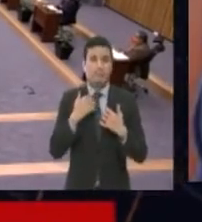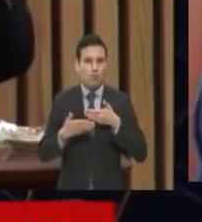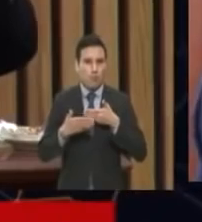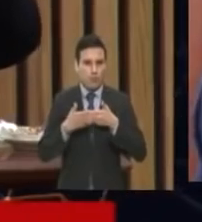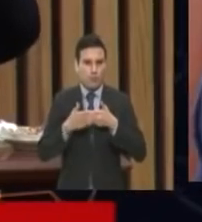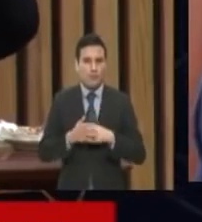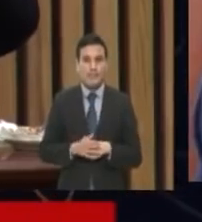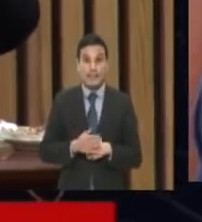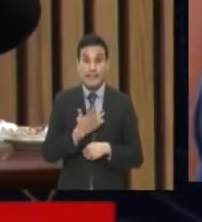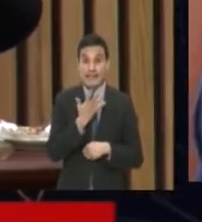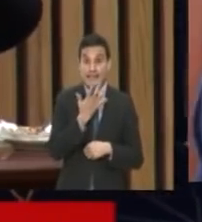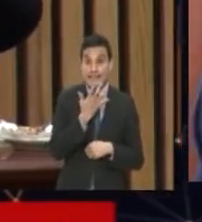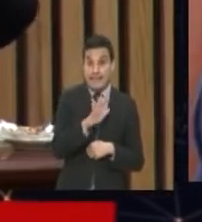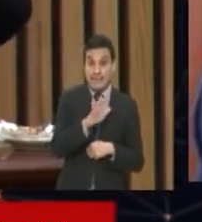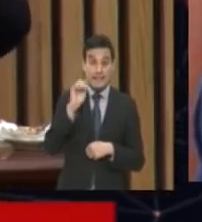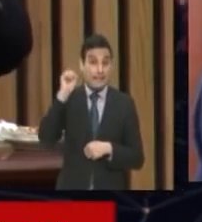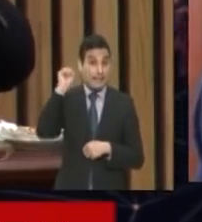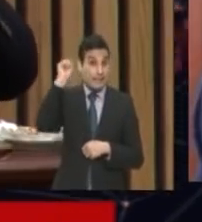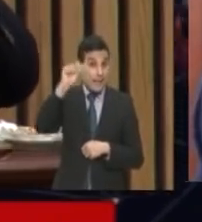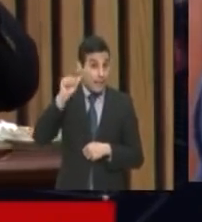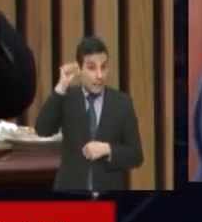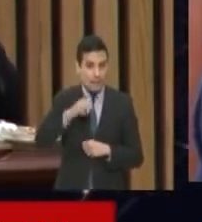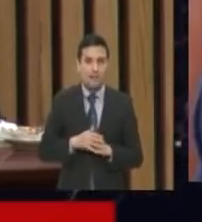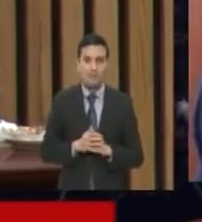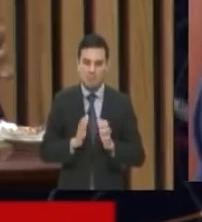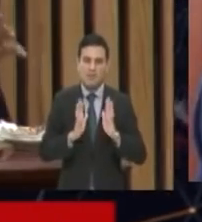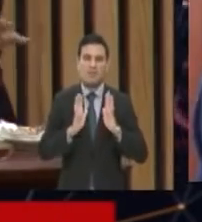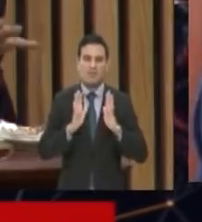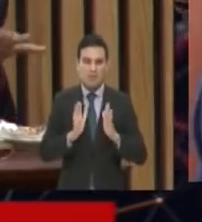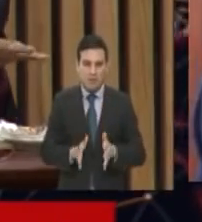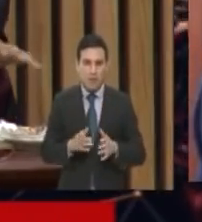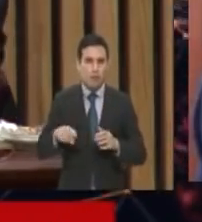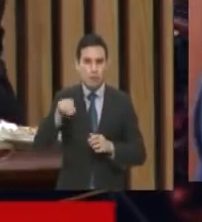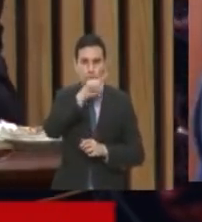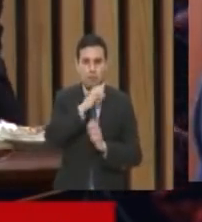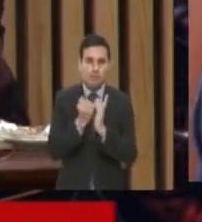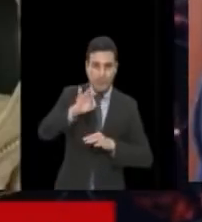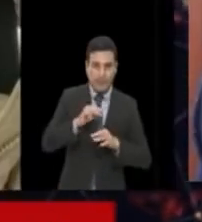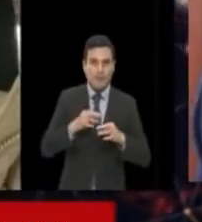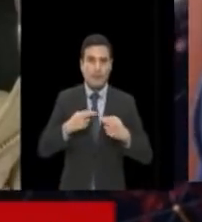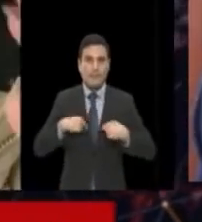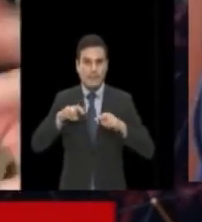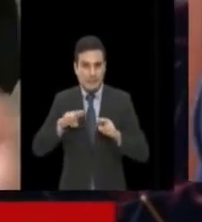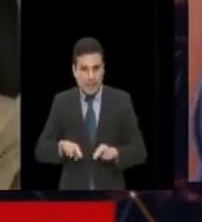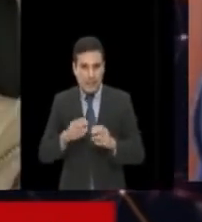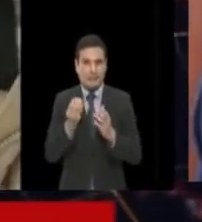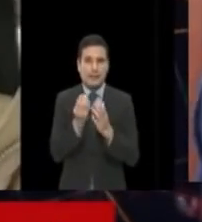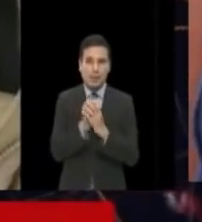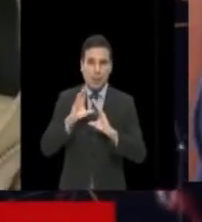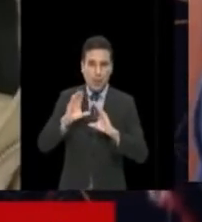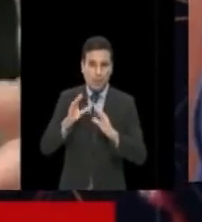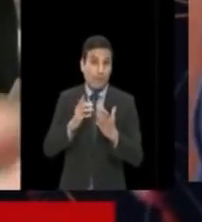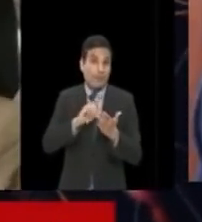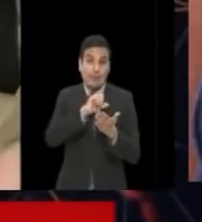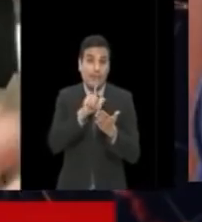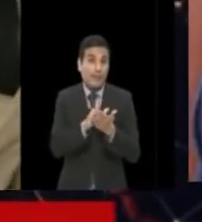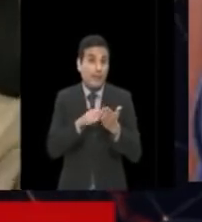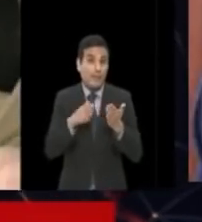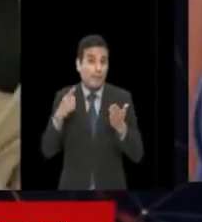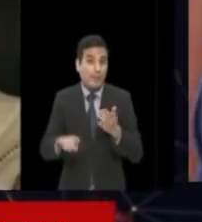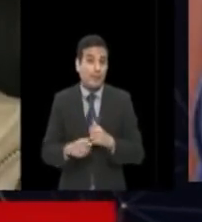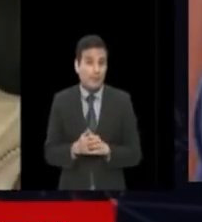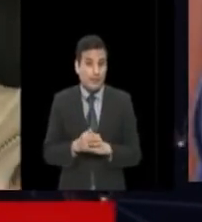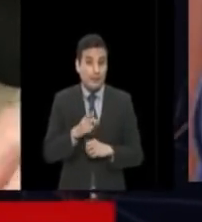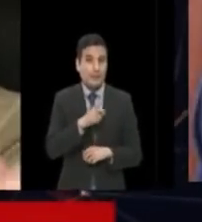para poder llevar a cabo este ejercicio inédito de democracia directa en México, que es la revocación